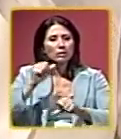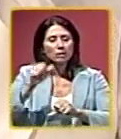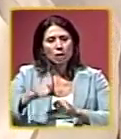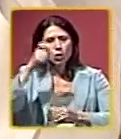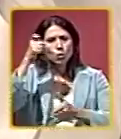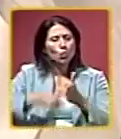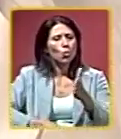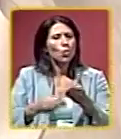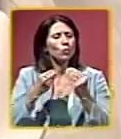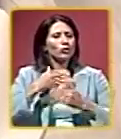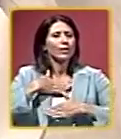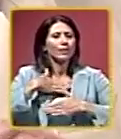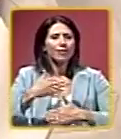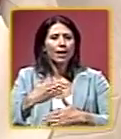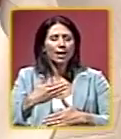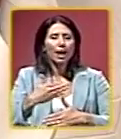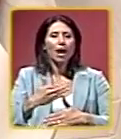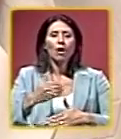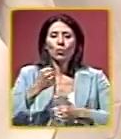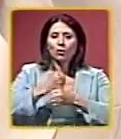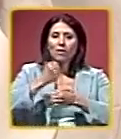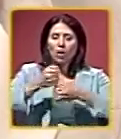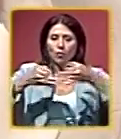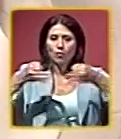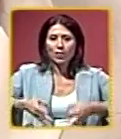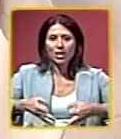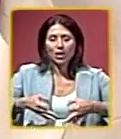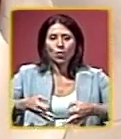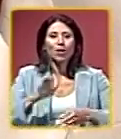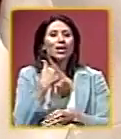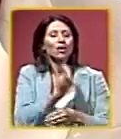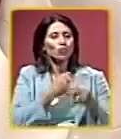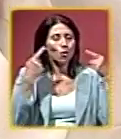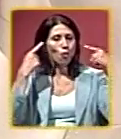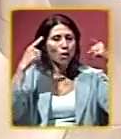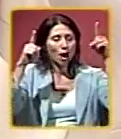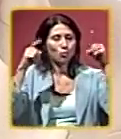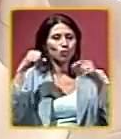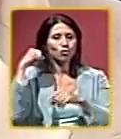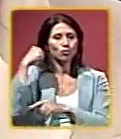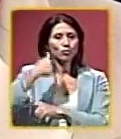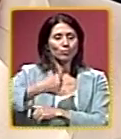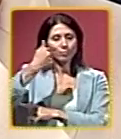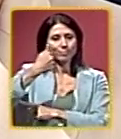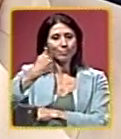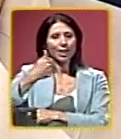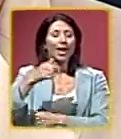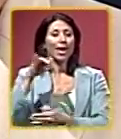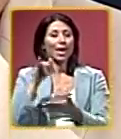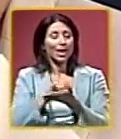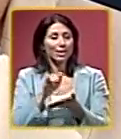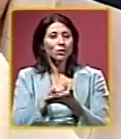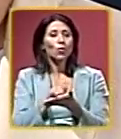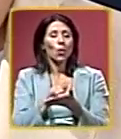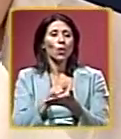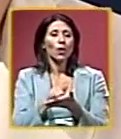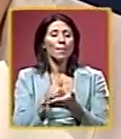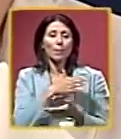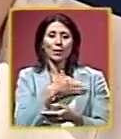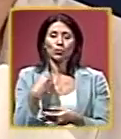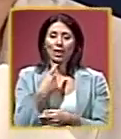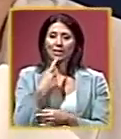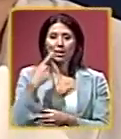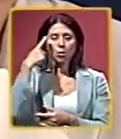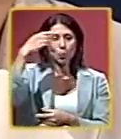mucha entrega, fue un trabajo fino, como diríamos, y que logramos salir exitosos. Eso me gusta resaltarlo,